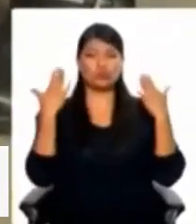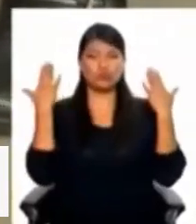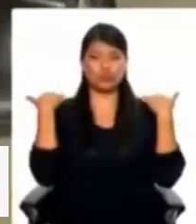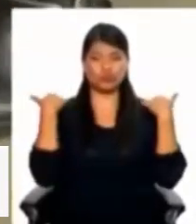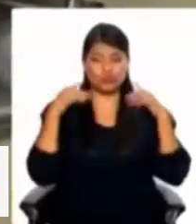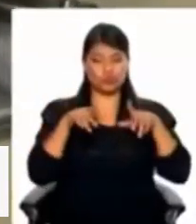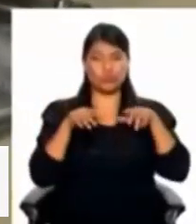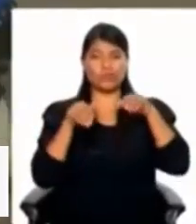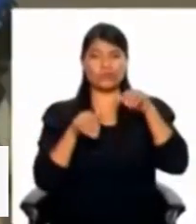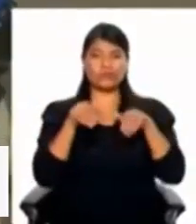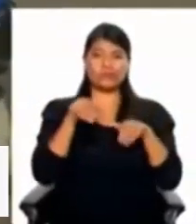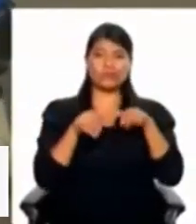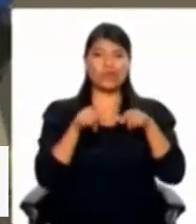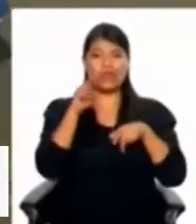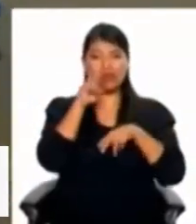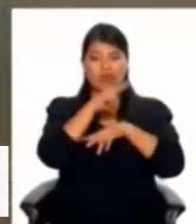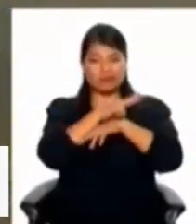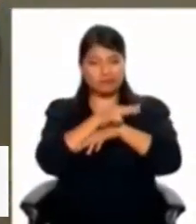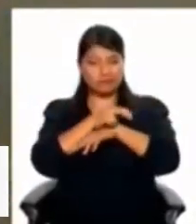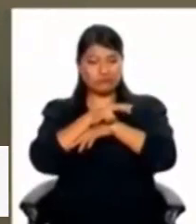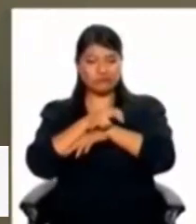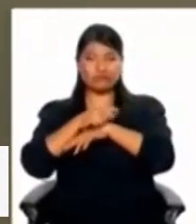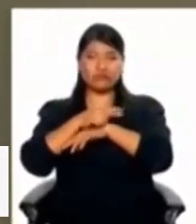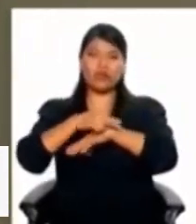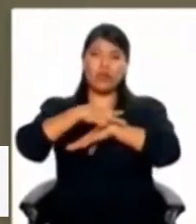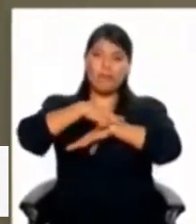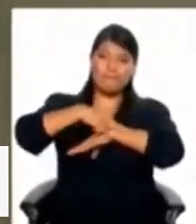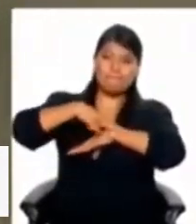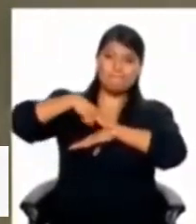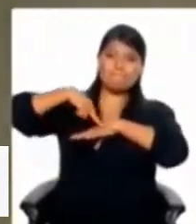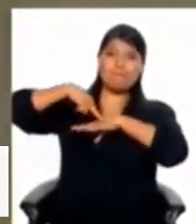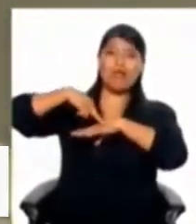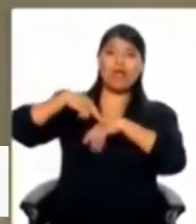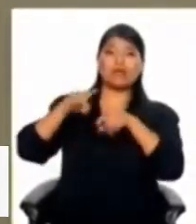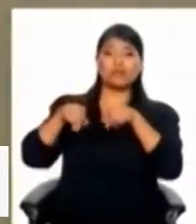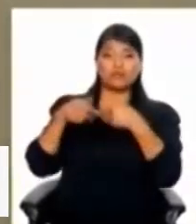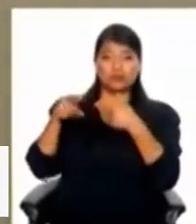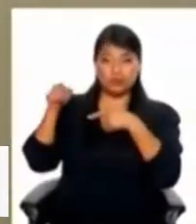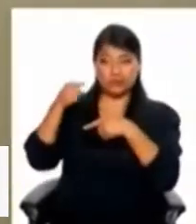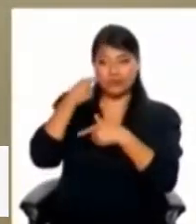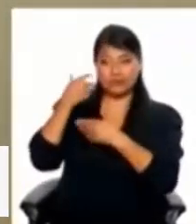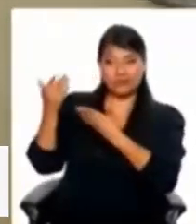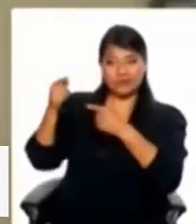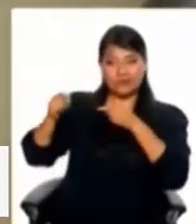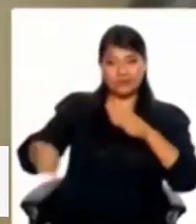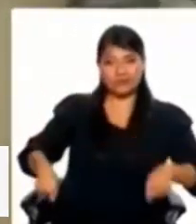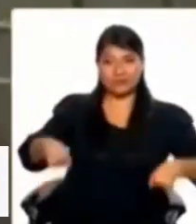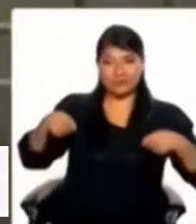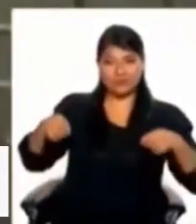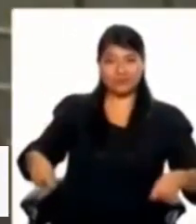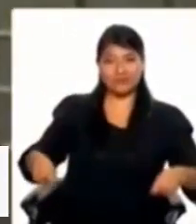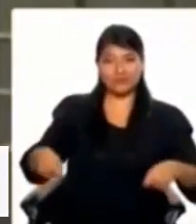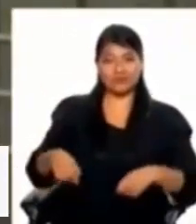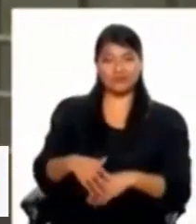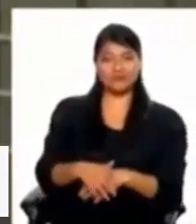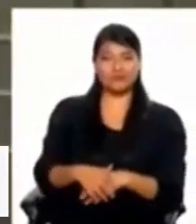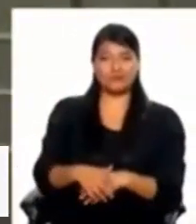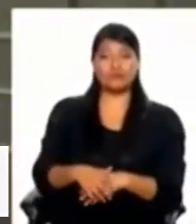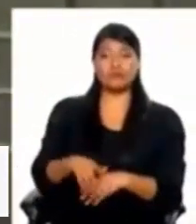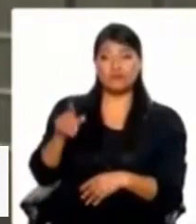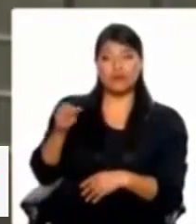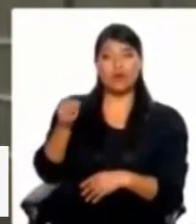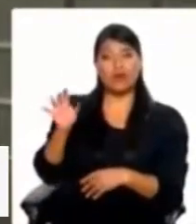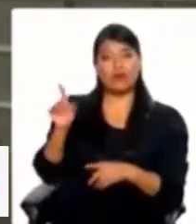daños irreversibles y para su movilización está usando una silla de ruedas. Se ven